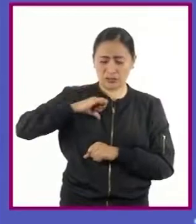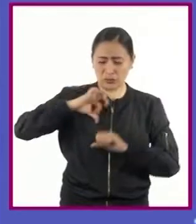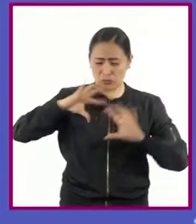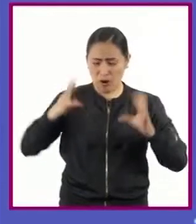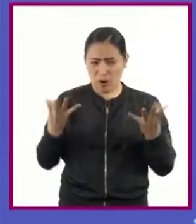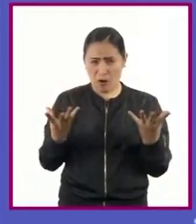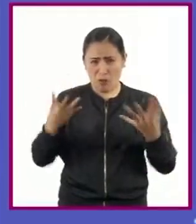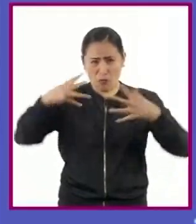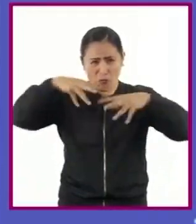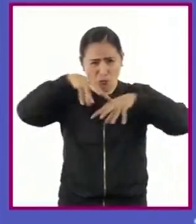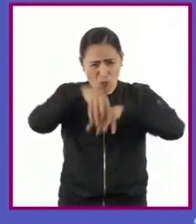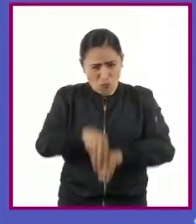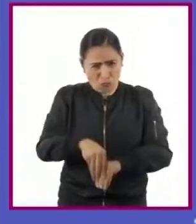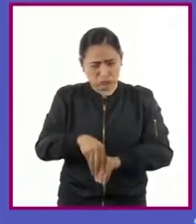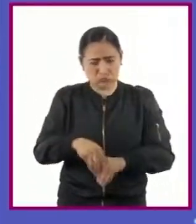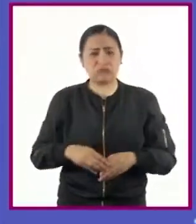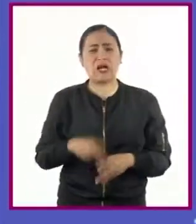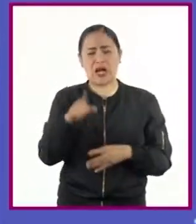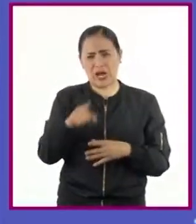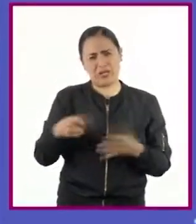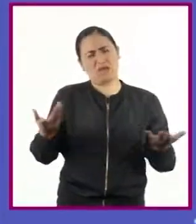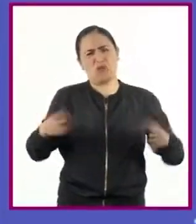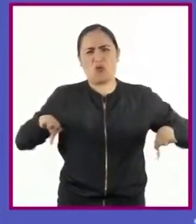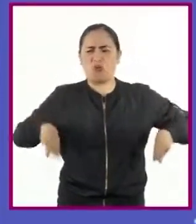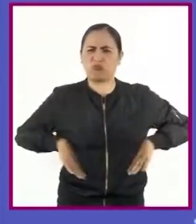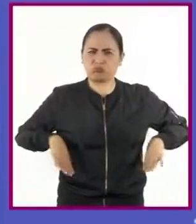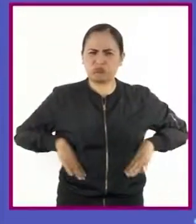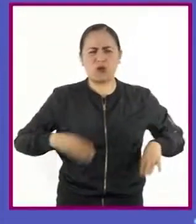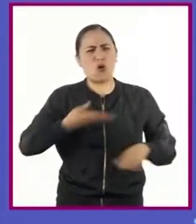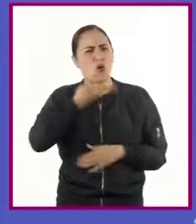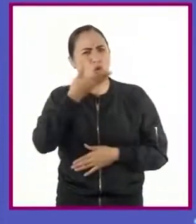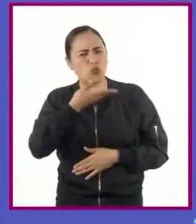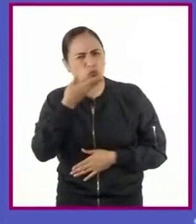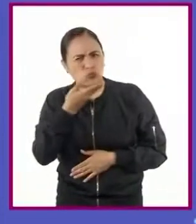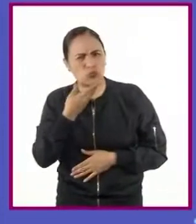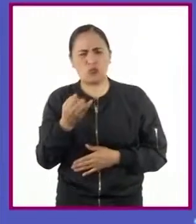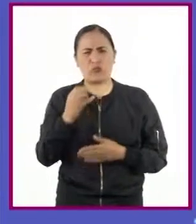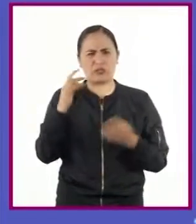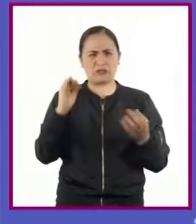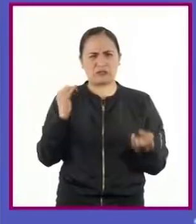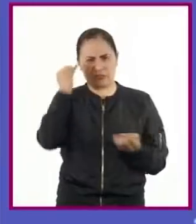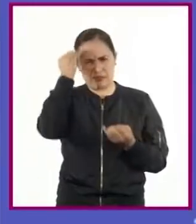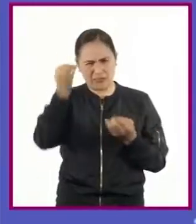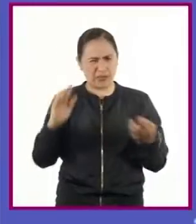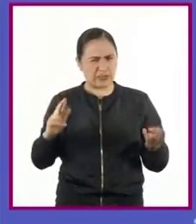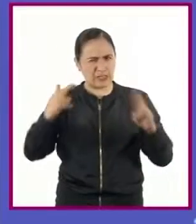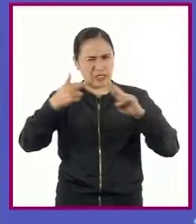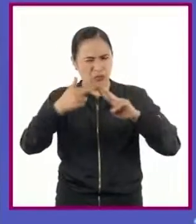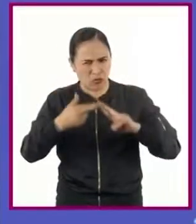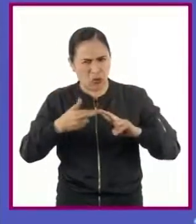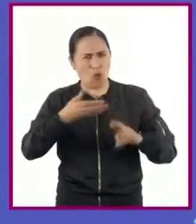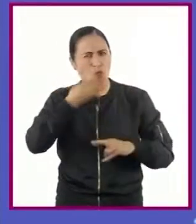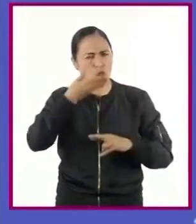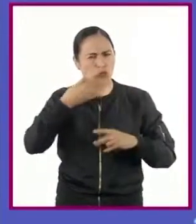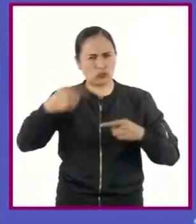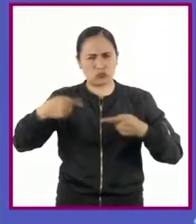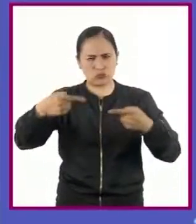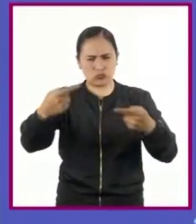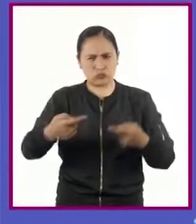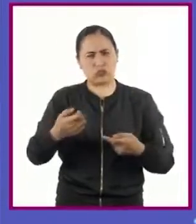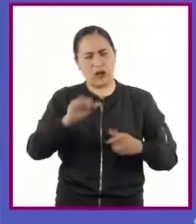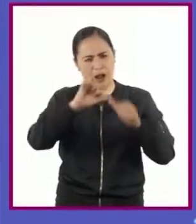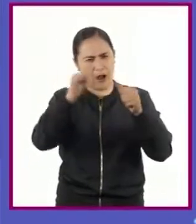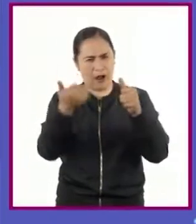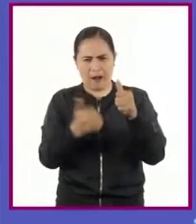India posee rasgos propios que comprenden costumbres, creencias religiosas, tradiciones, comidas, expresiones